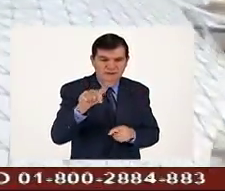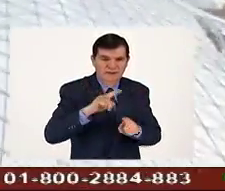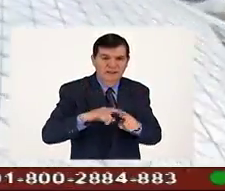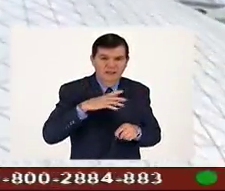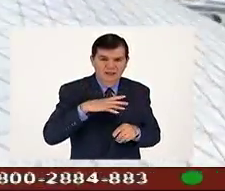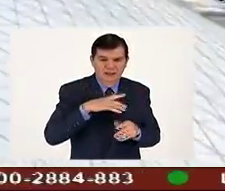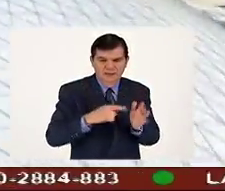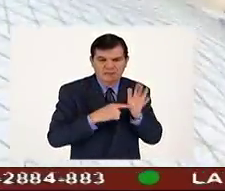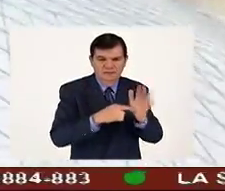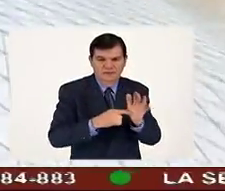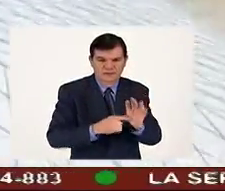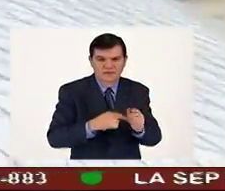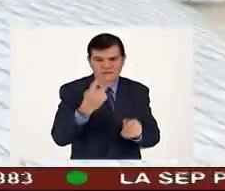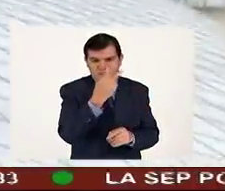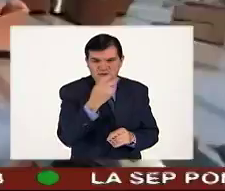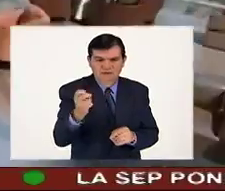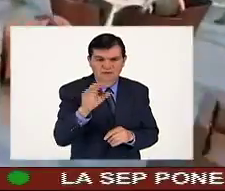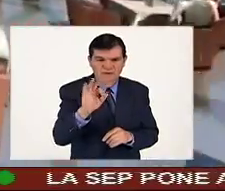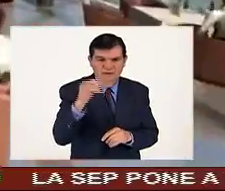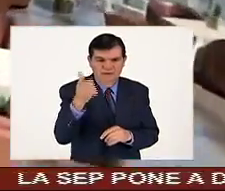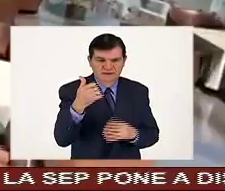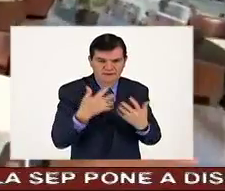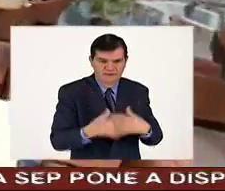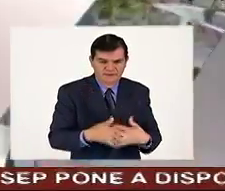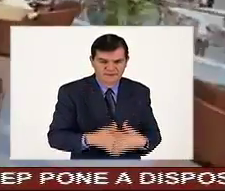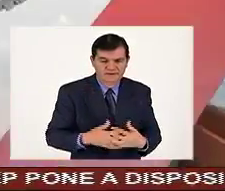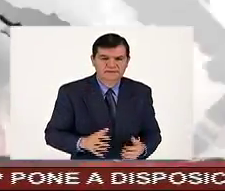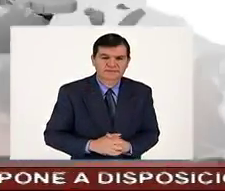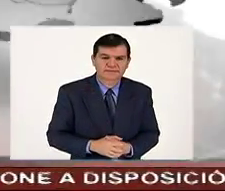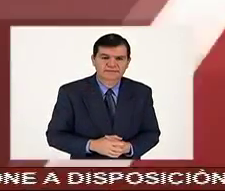cuales fueron presentadas por 246 empresas.